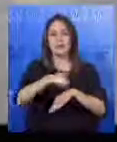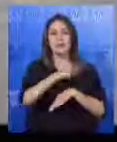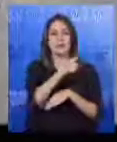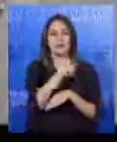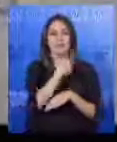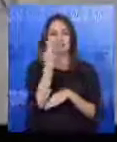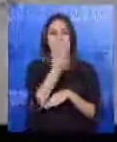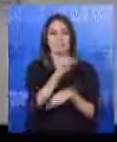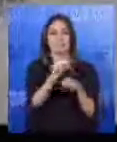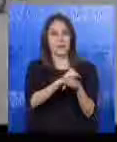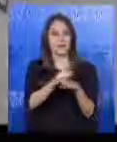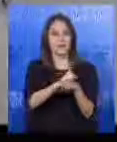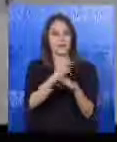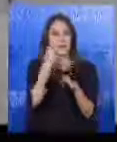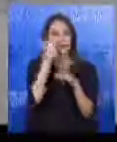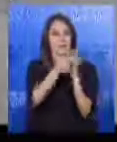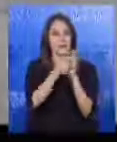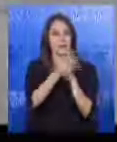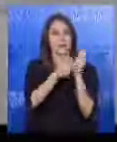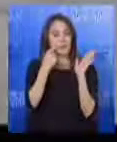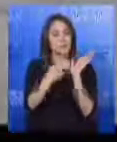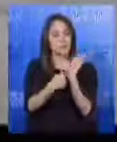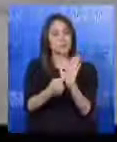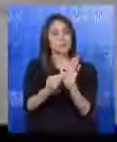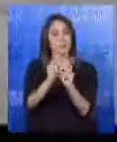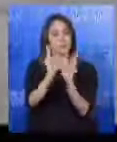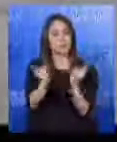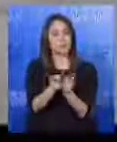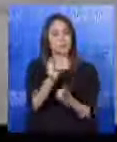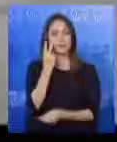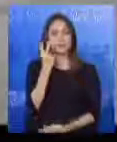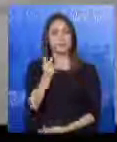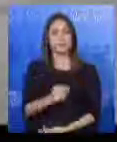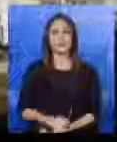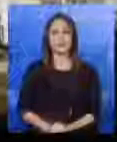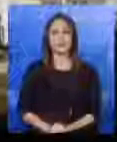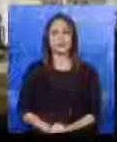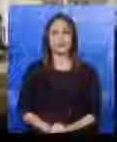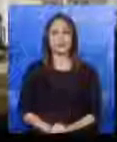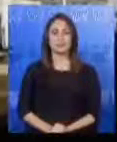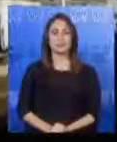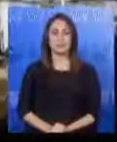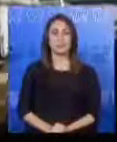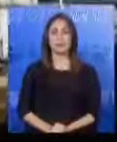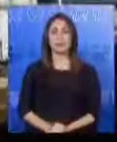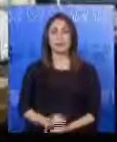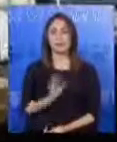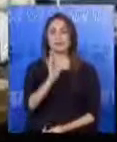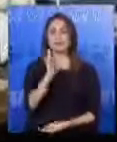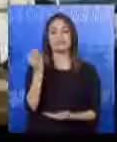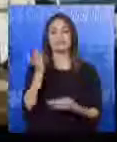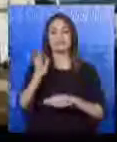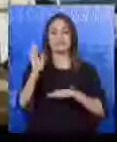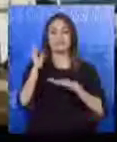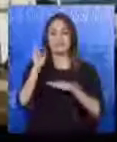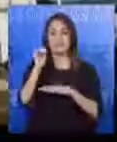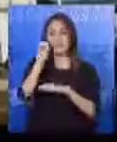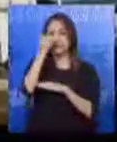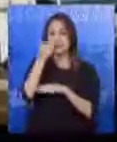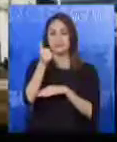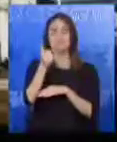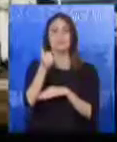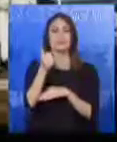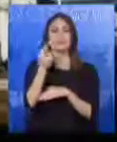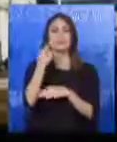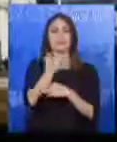la capital estadounidense, Washington. Aquí tenemos enseguida el reporte. La organización de la ceremonia de la inauguración del mandato del